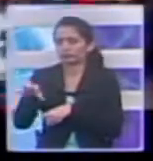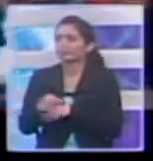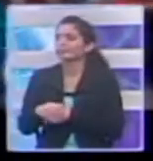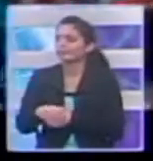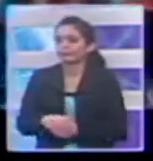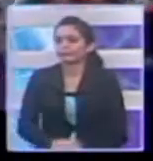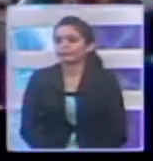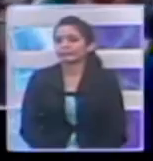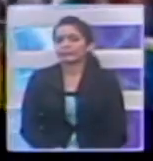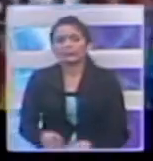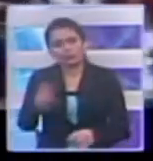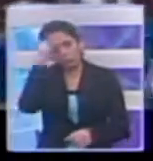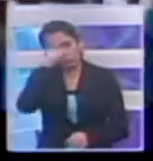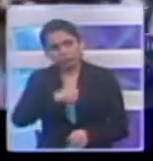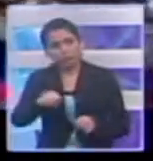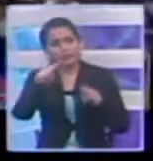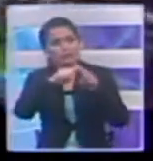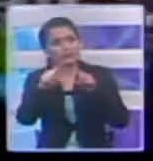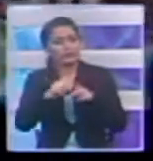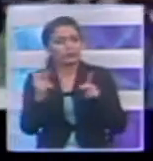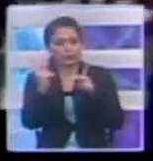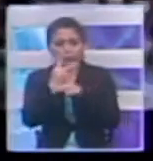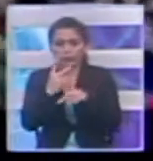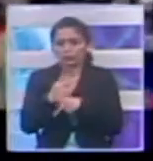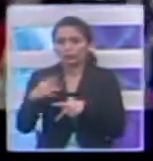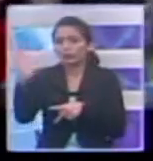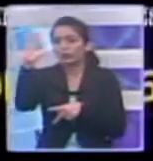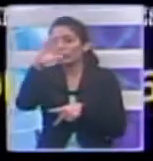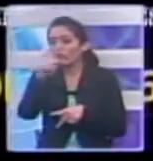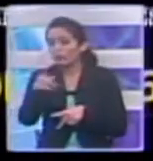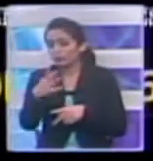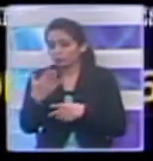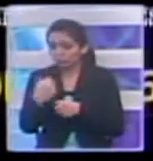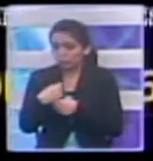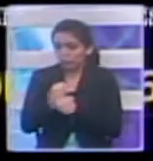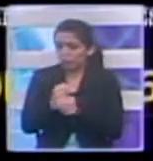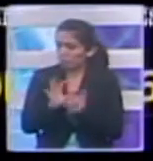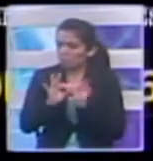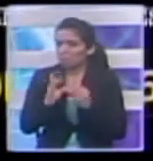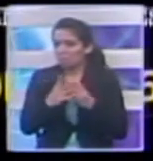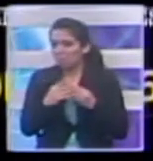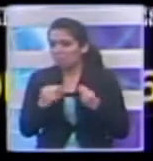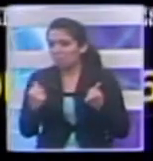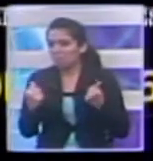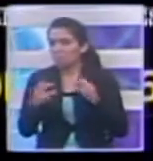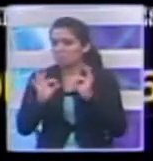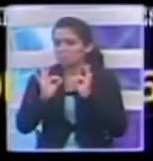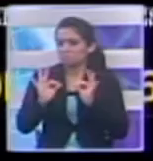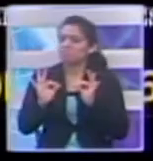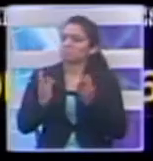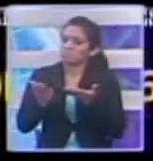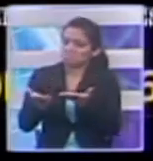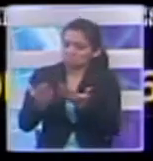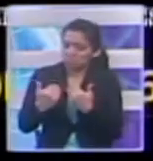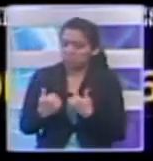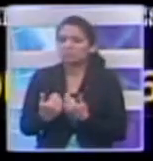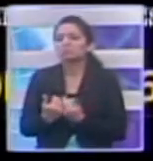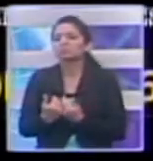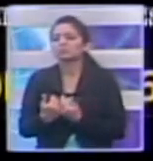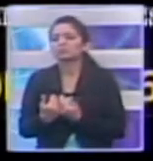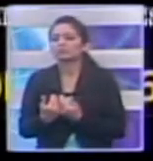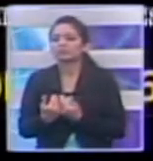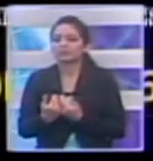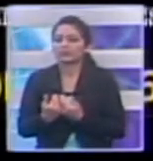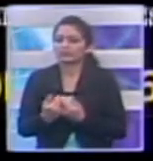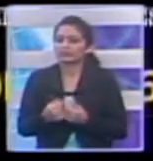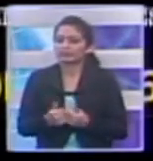Hemos viajado recolectando los mejores productores que consideramos que podemos tener un producto y una gama de